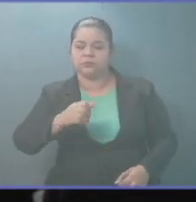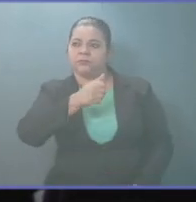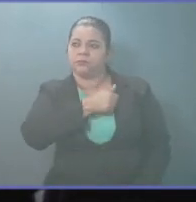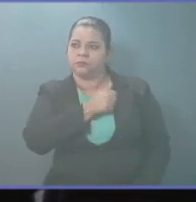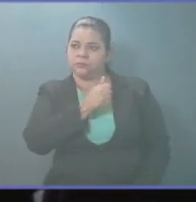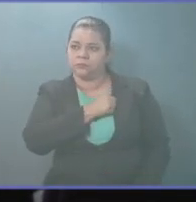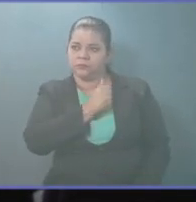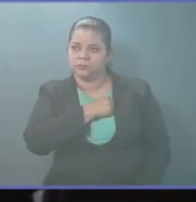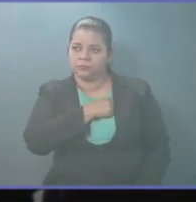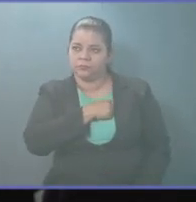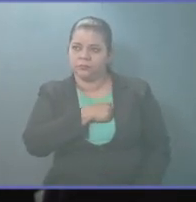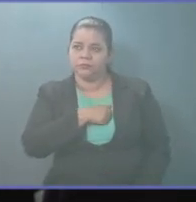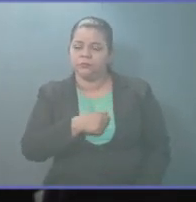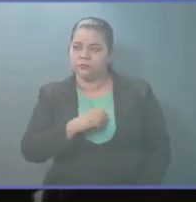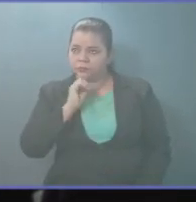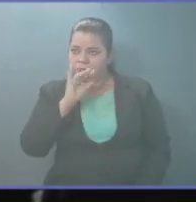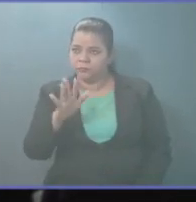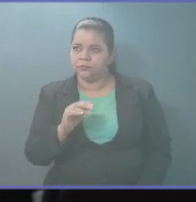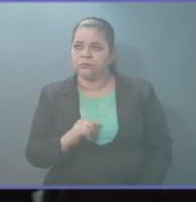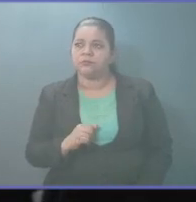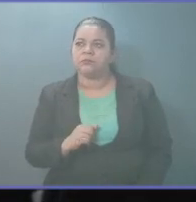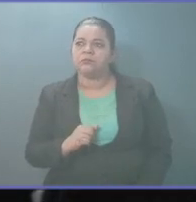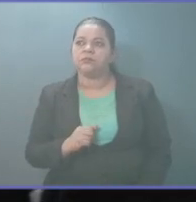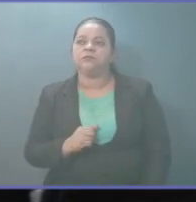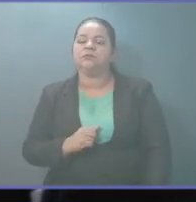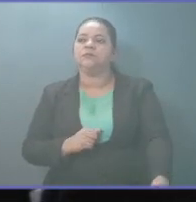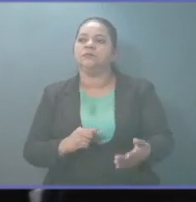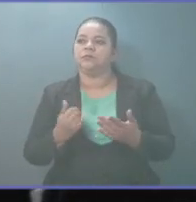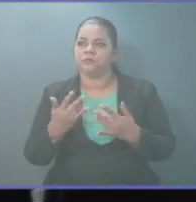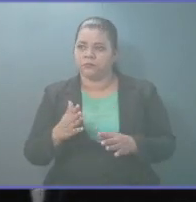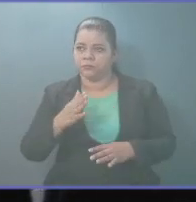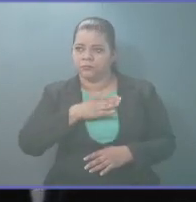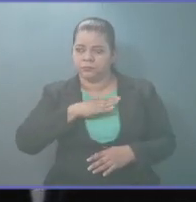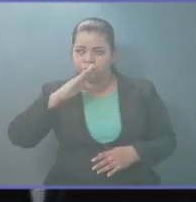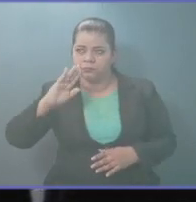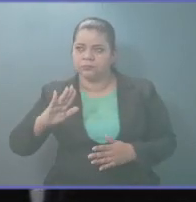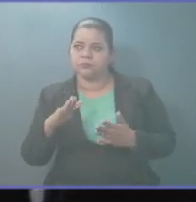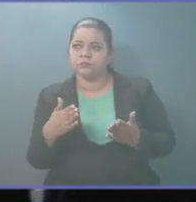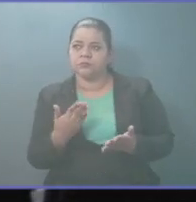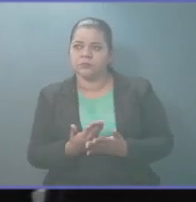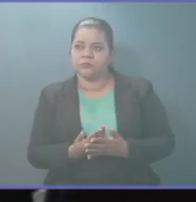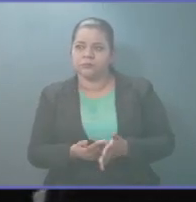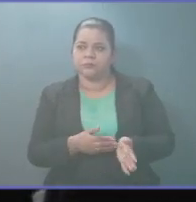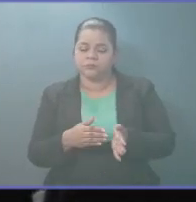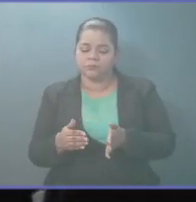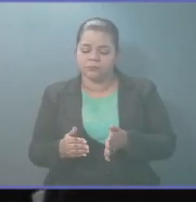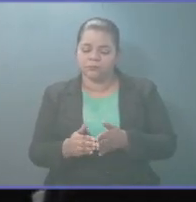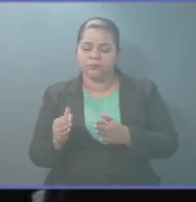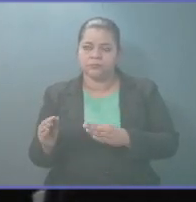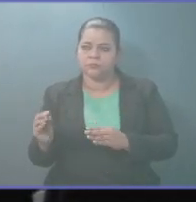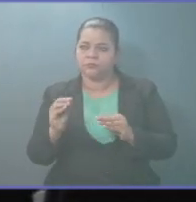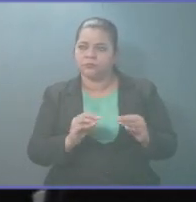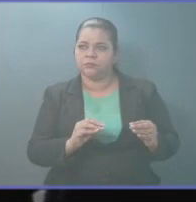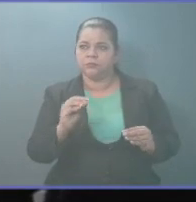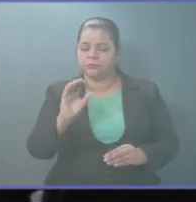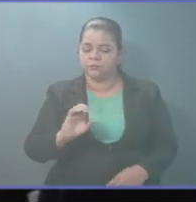diputada Romero y luego la diputada Esmeralda. Estoy de acuerdo con su propuesta. Es